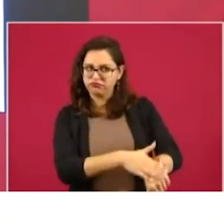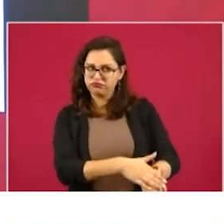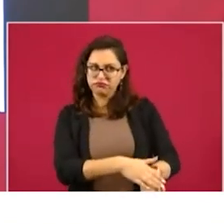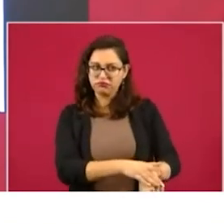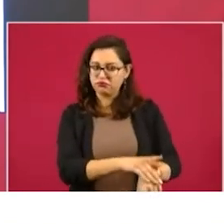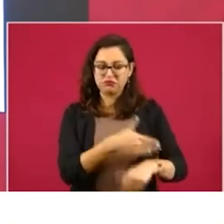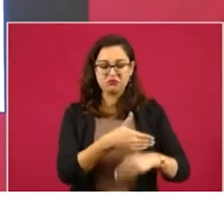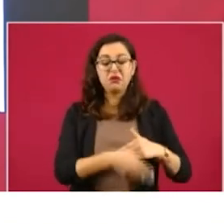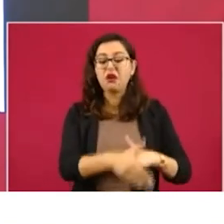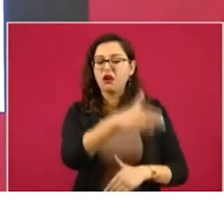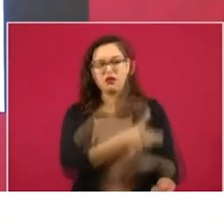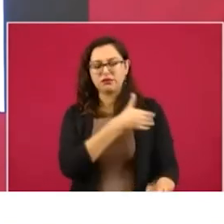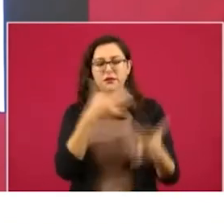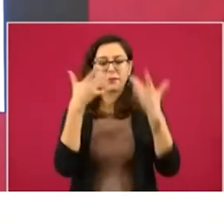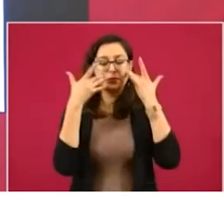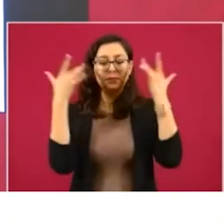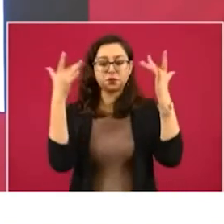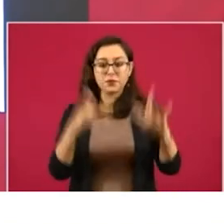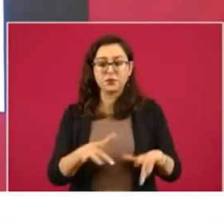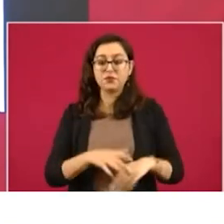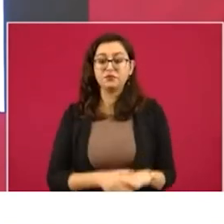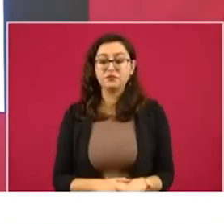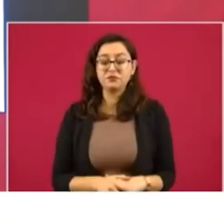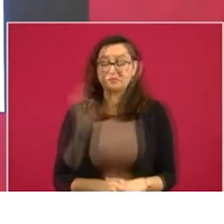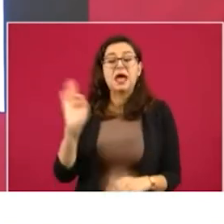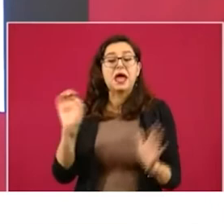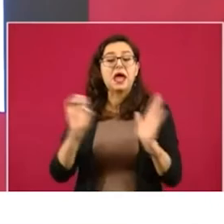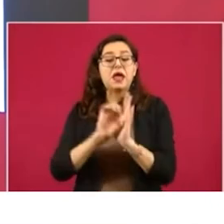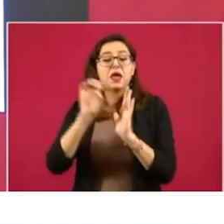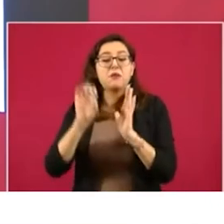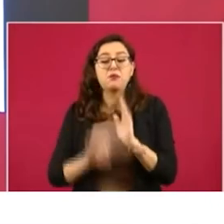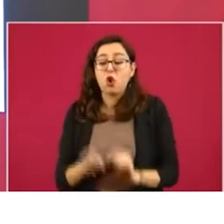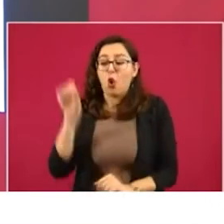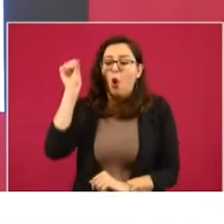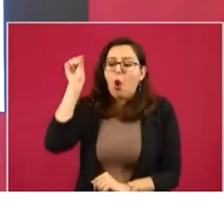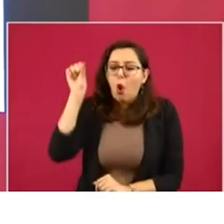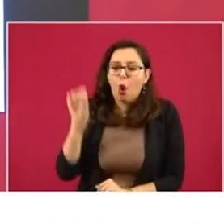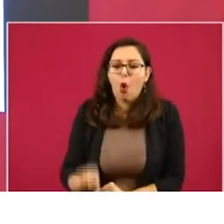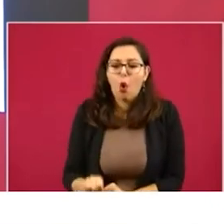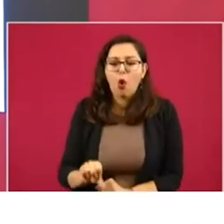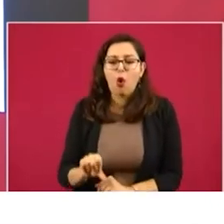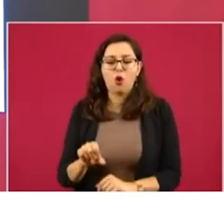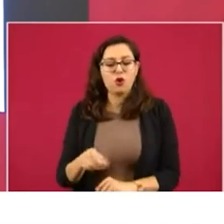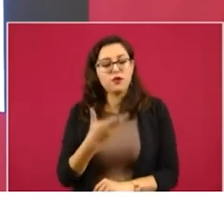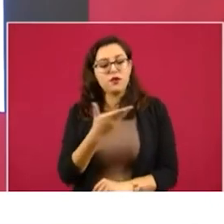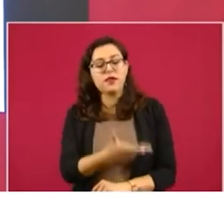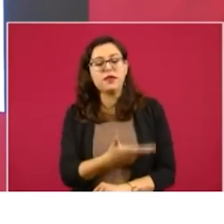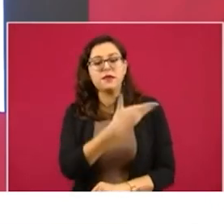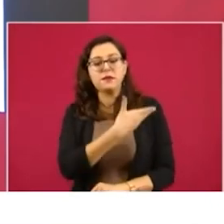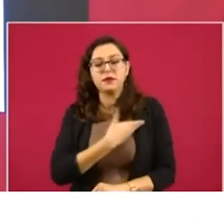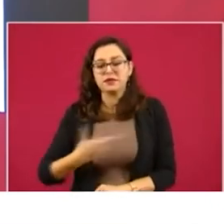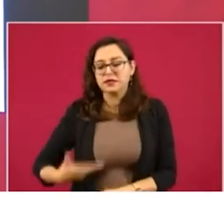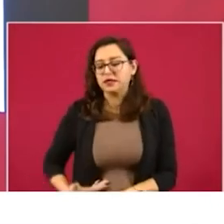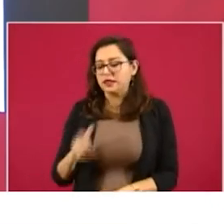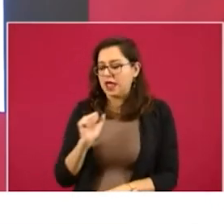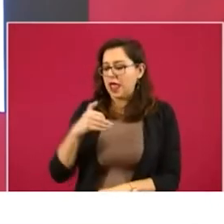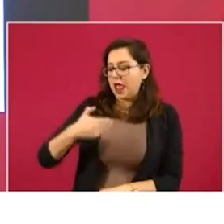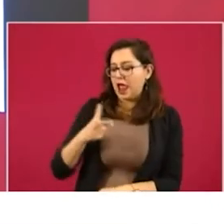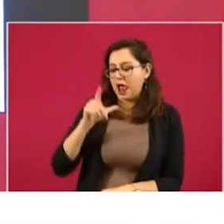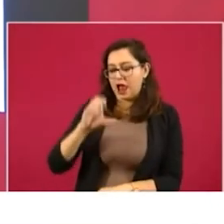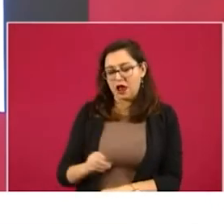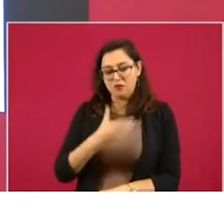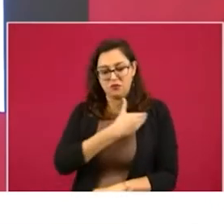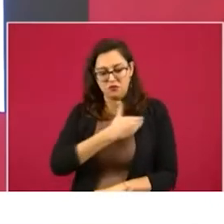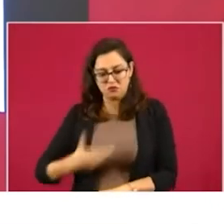terminar su sexenio si hoy fuera la consulta para valorar el trabajo de andrés manuel lópez obrador como presidente